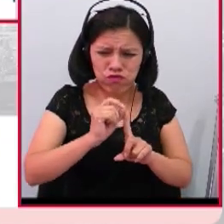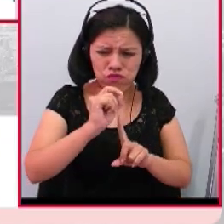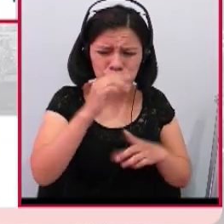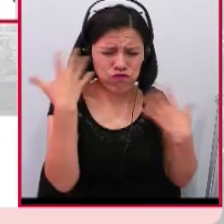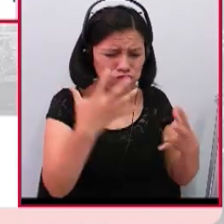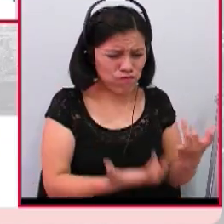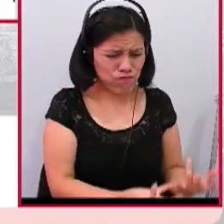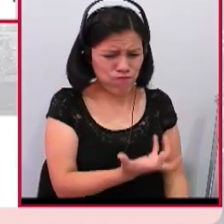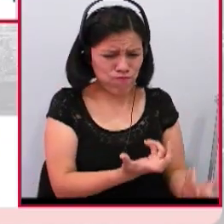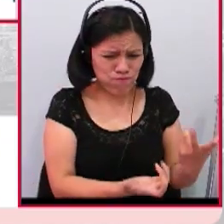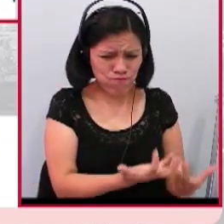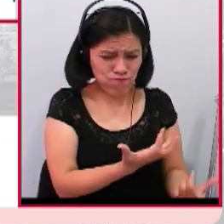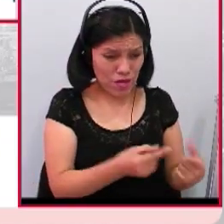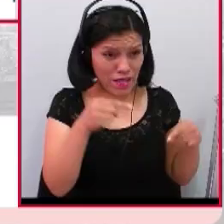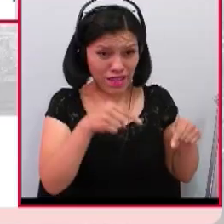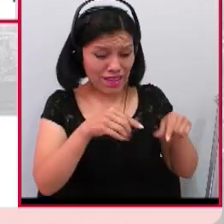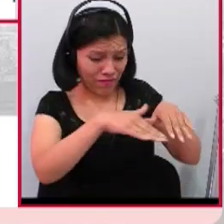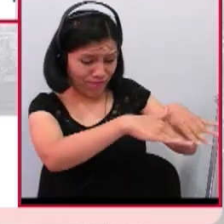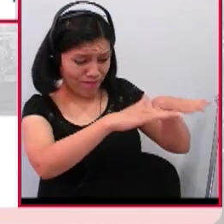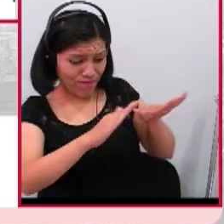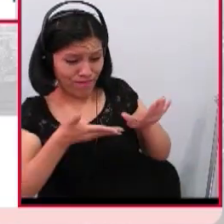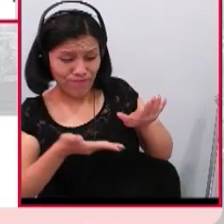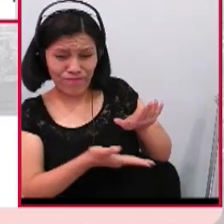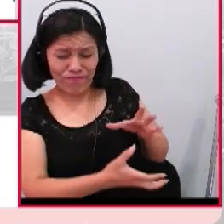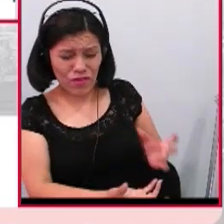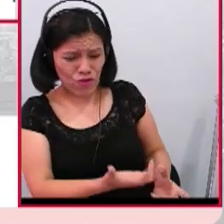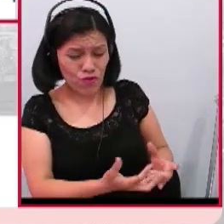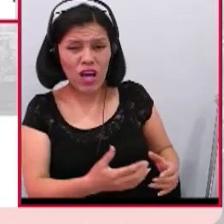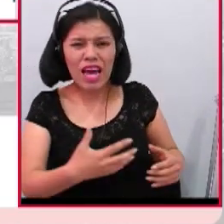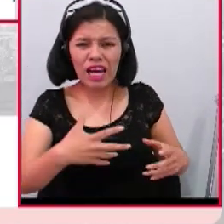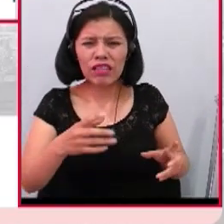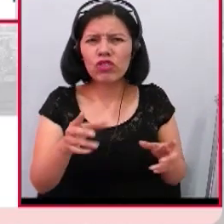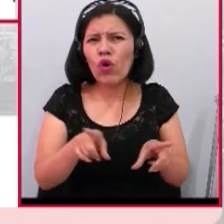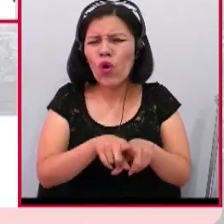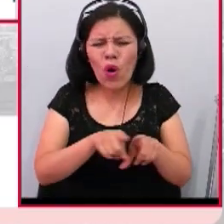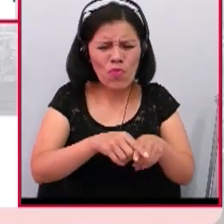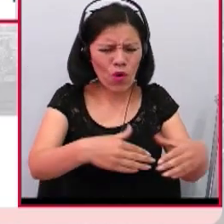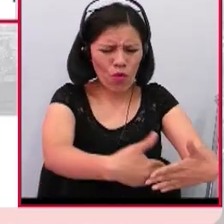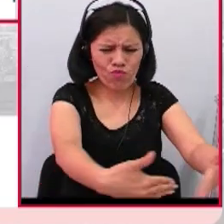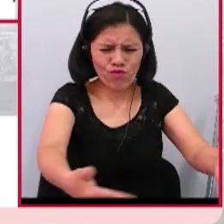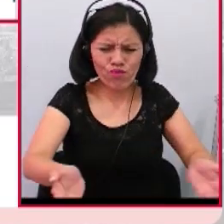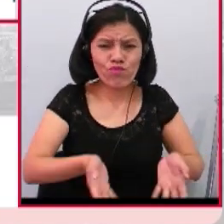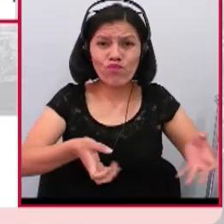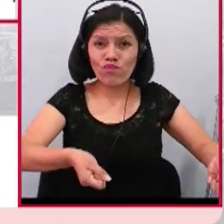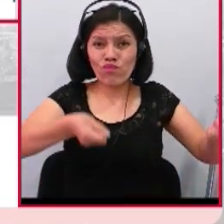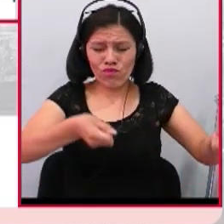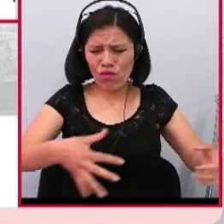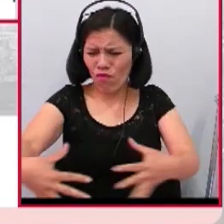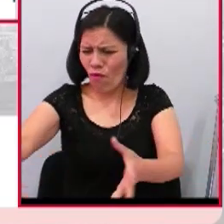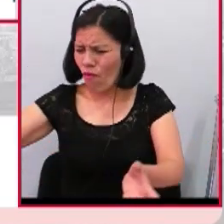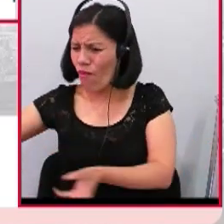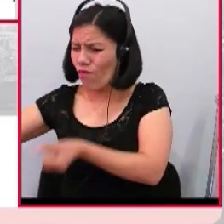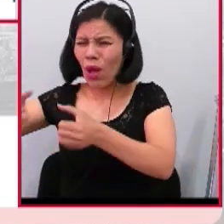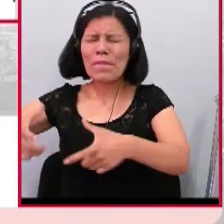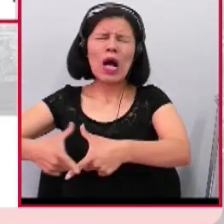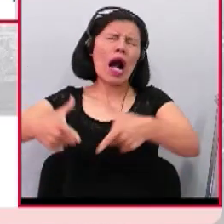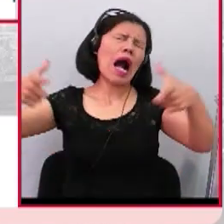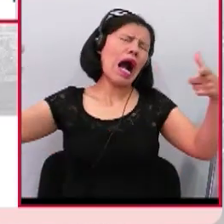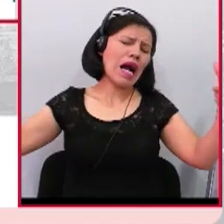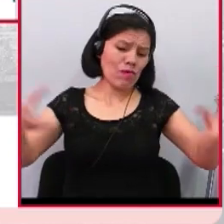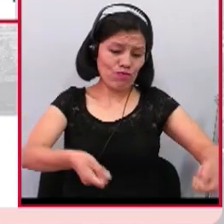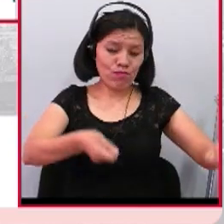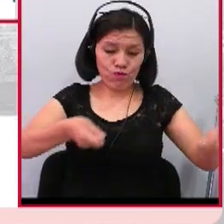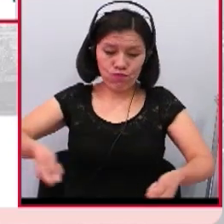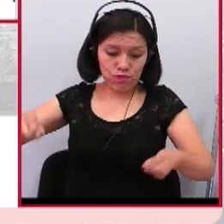¿no? En estos hornos se cargan en diferentes ollas, aproximadamente 8 ollas, una capacidad de 180 toneladas de